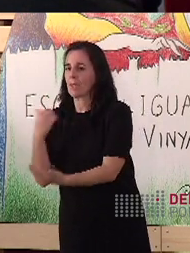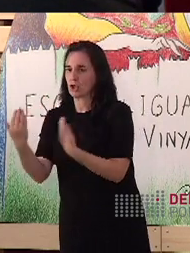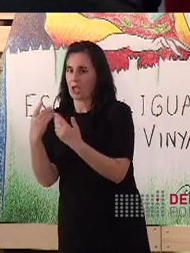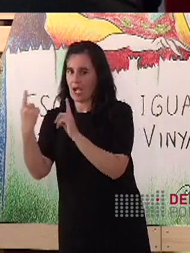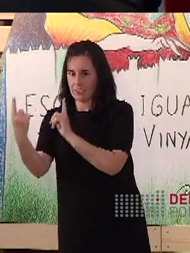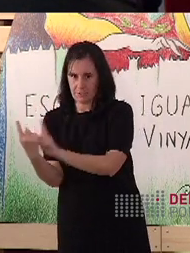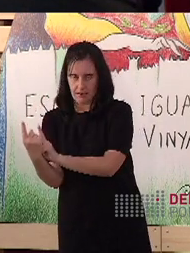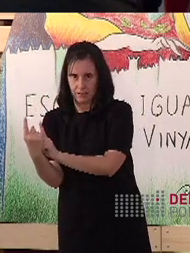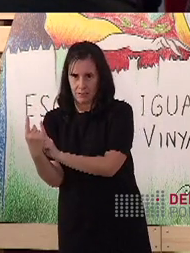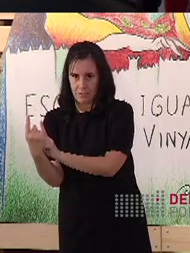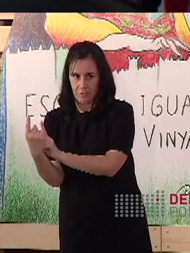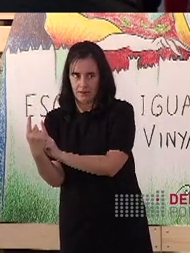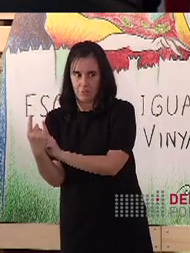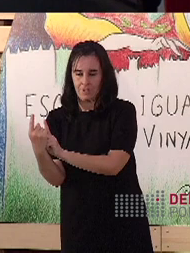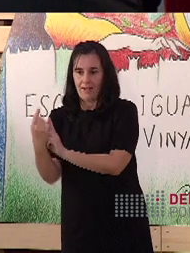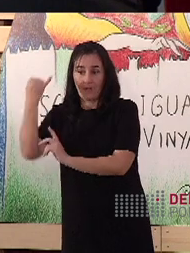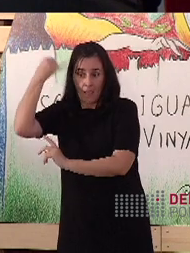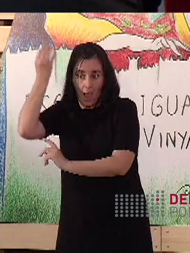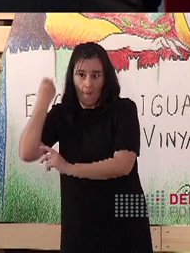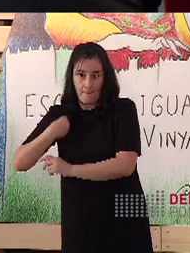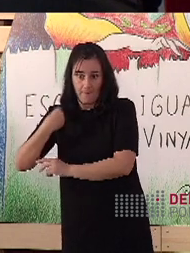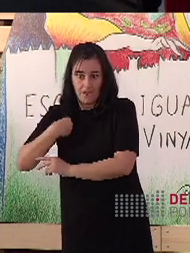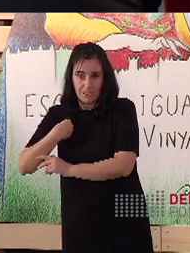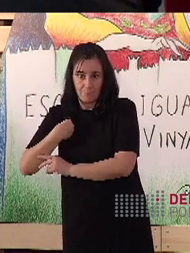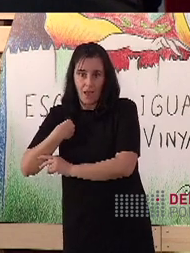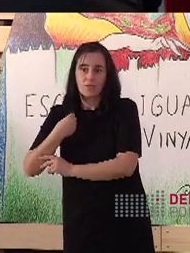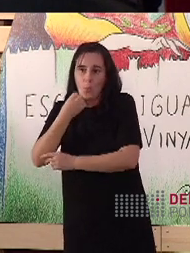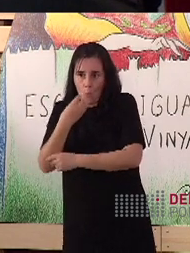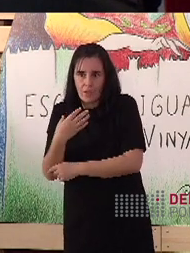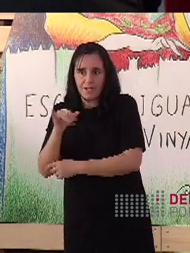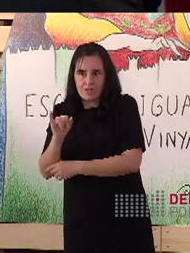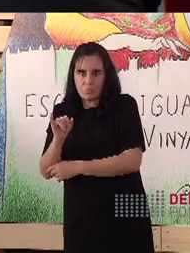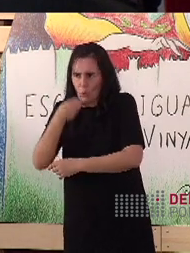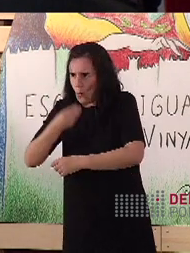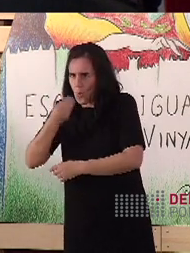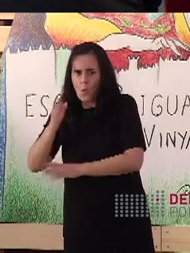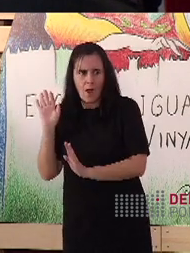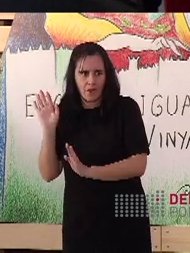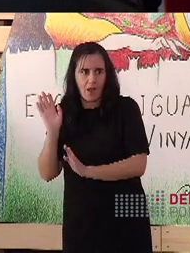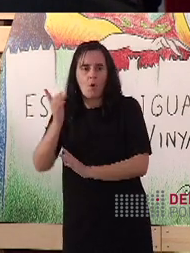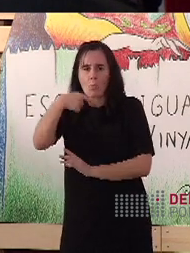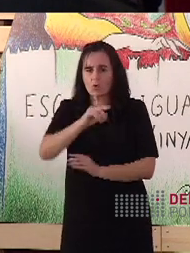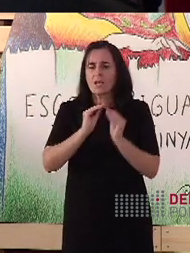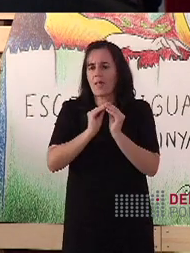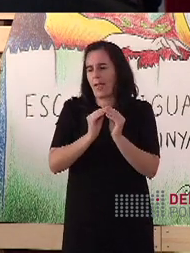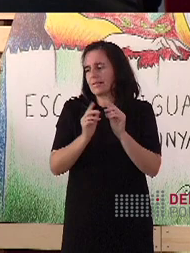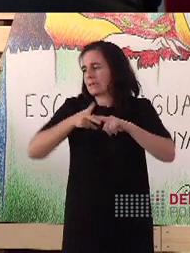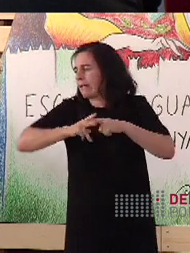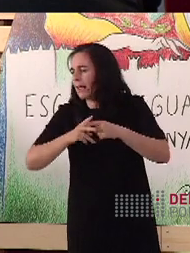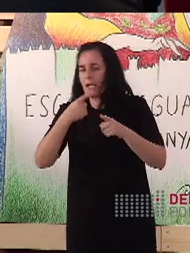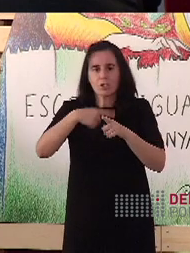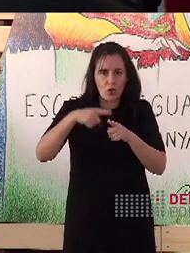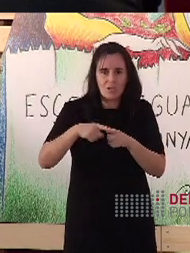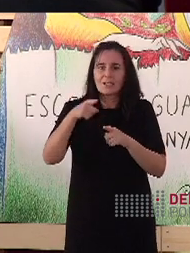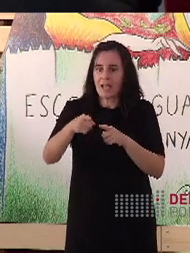entonces, esa idea no solamente es buena, sino que es muy buena para vosotras que hacéis talleres y cosas de estas, es muy buena